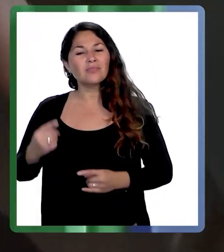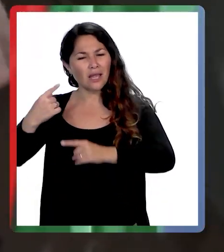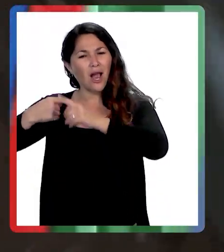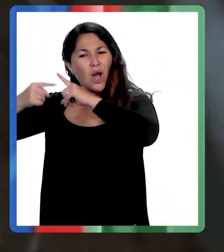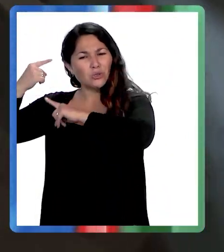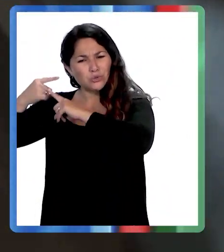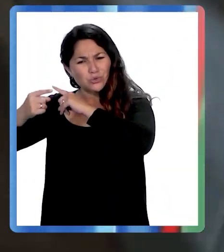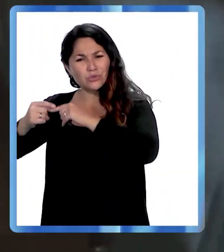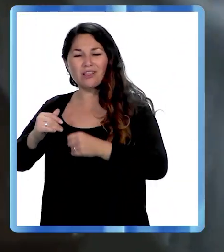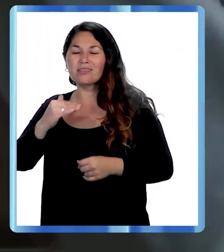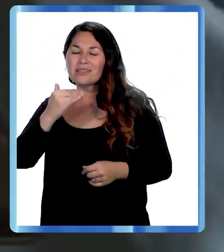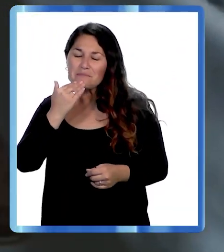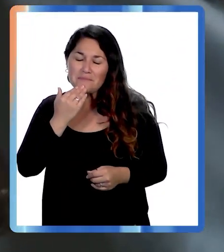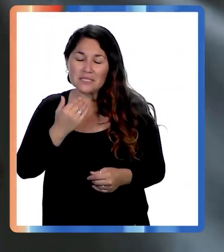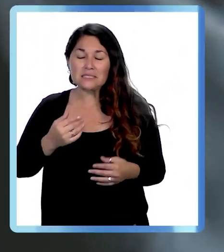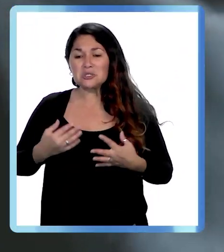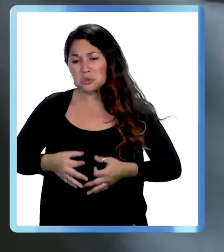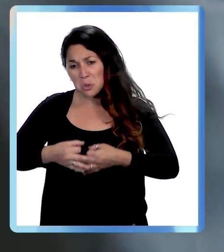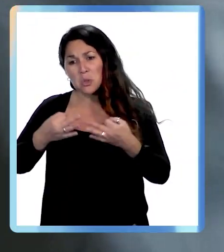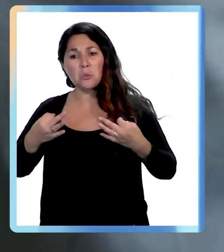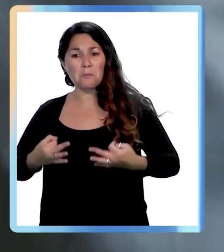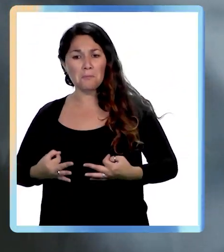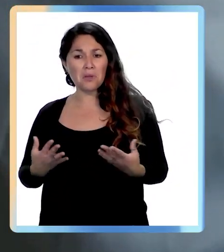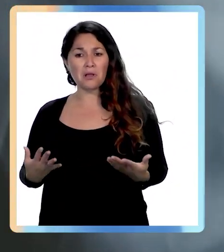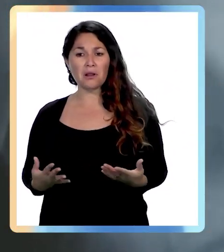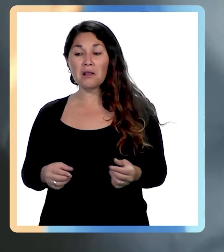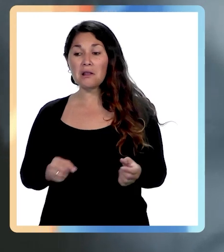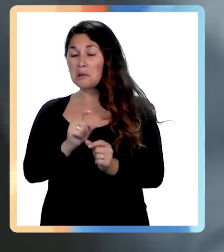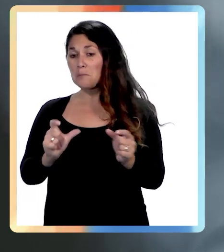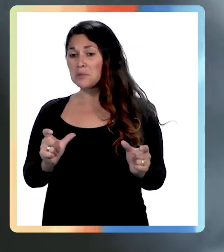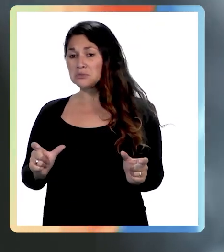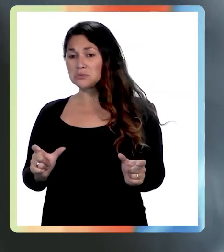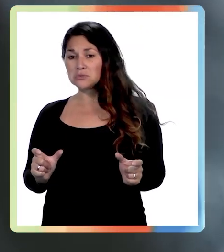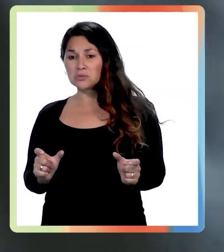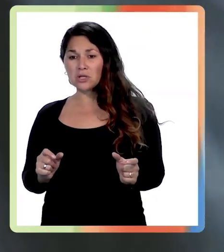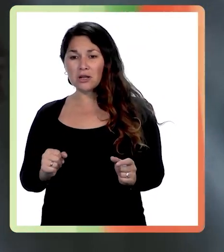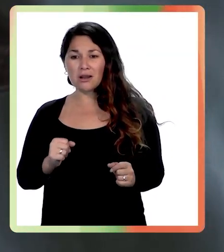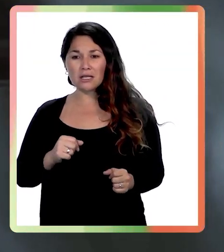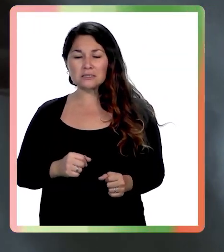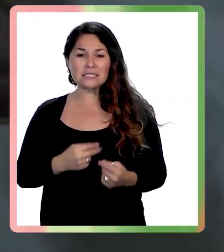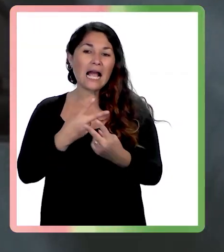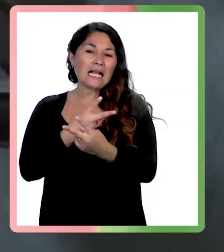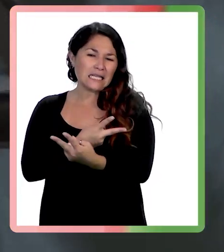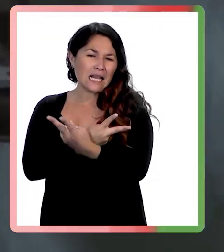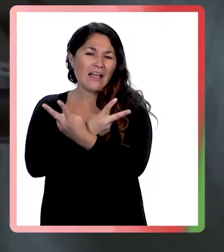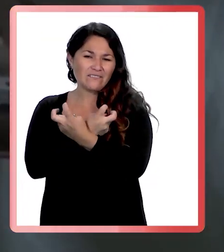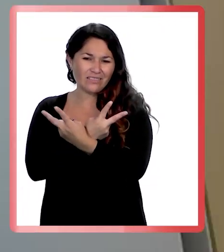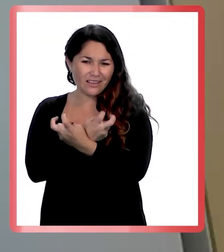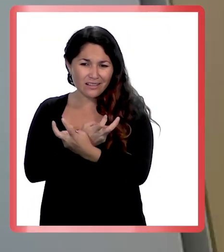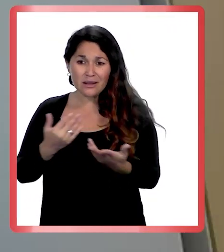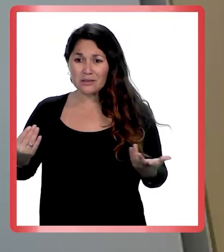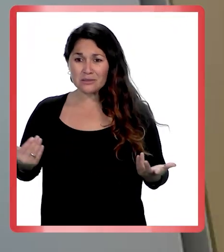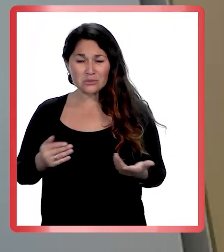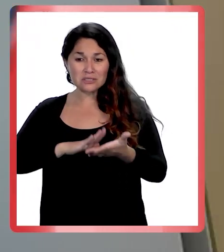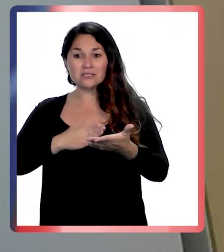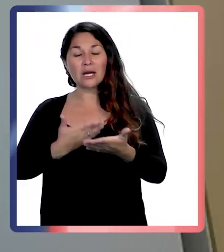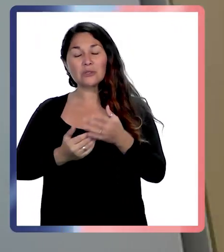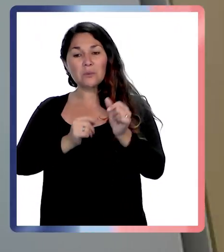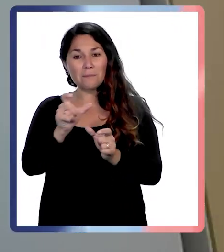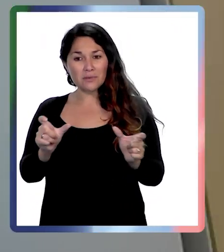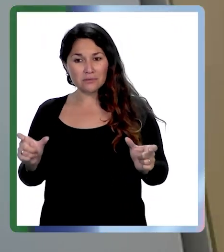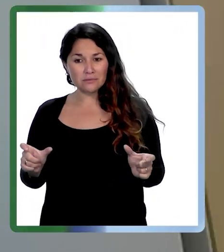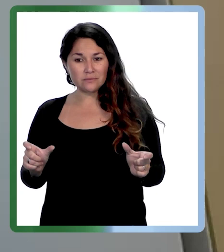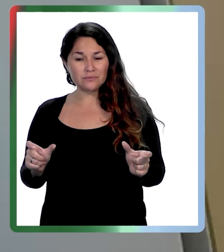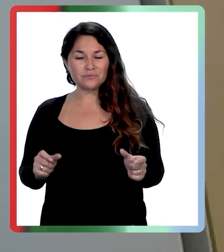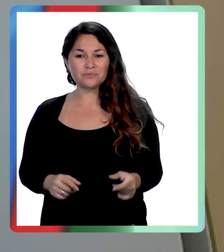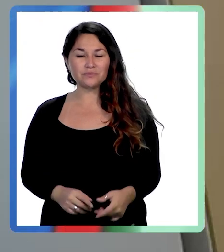tabaquismo históricamente también es un hábito normalizado, lamentablemente, en la población, que es un veneno, en el fondo, prácticamente para la salud